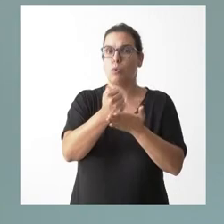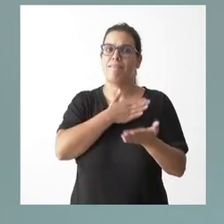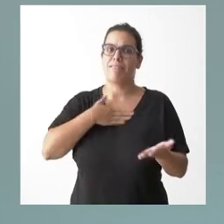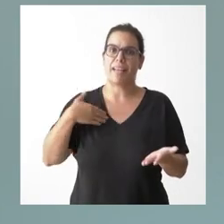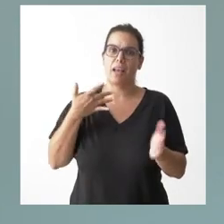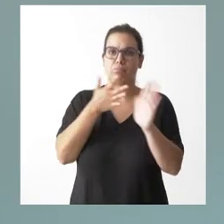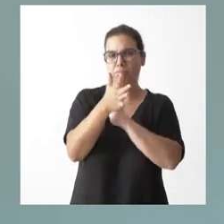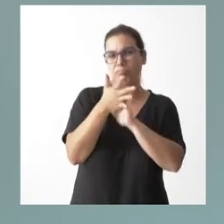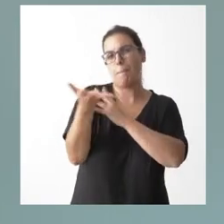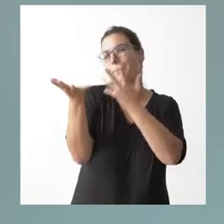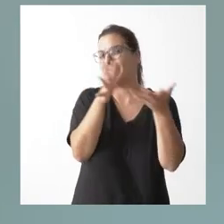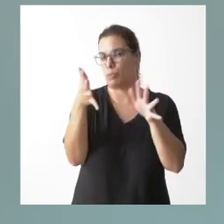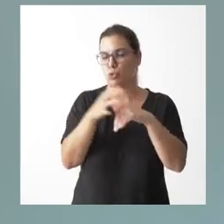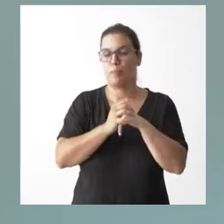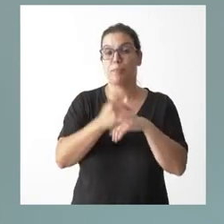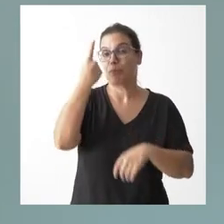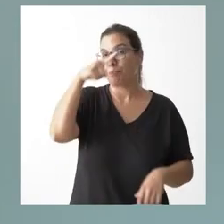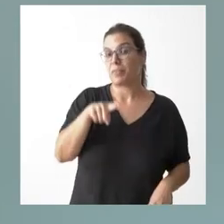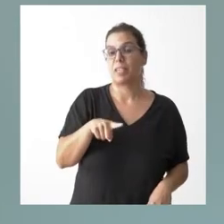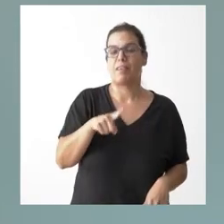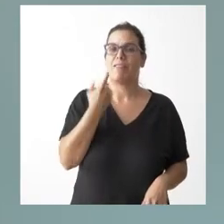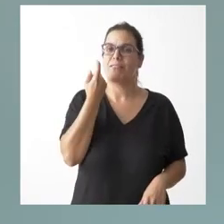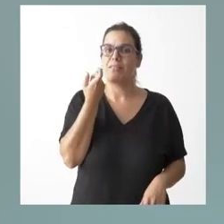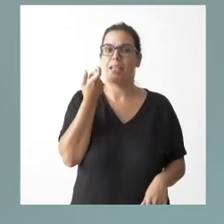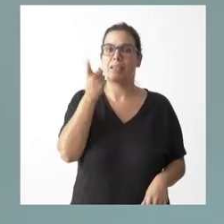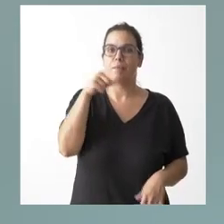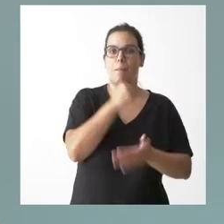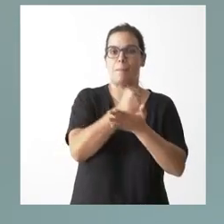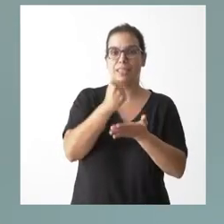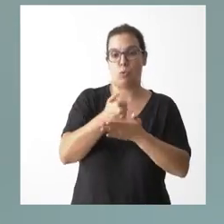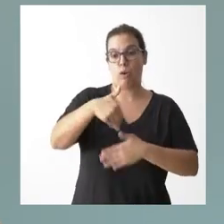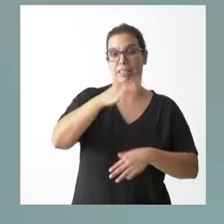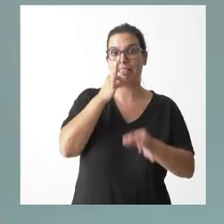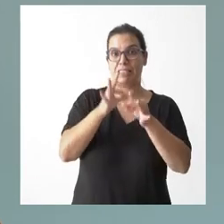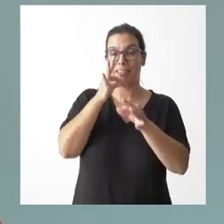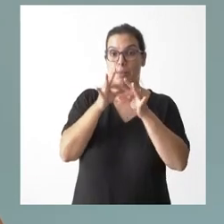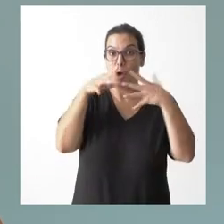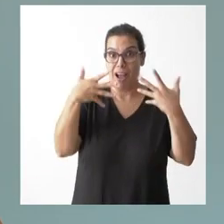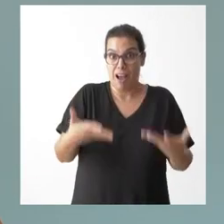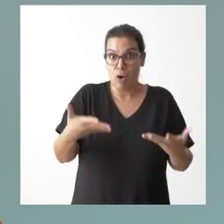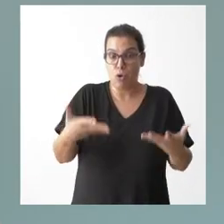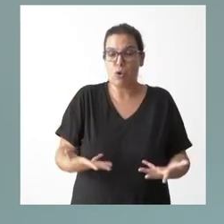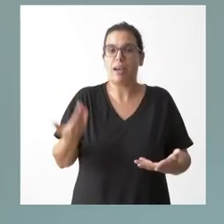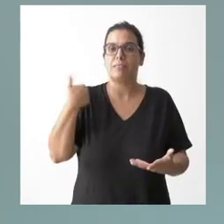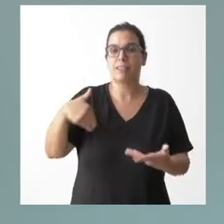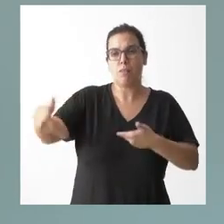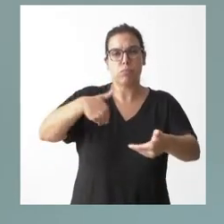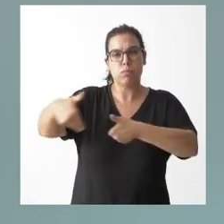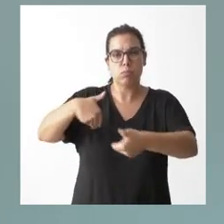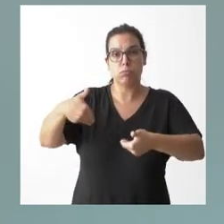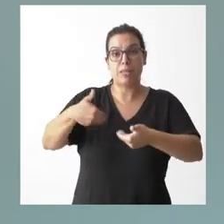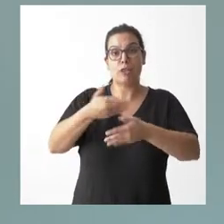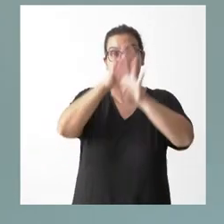pequeña aproximación. Saben que está pendiente también la matrícula de septiembre, pero a día de hoy se han recibido, entre todos los